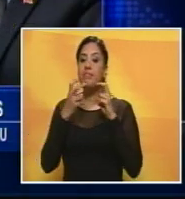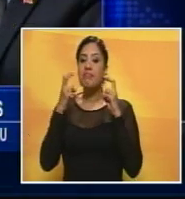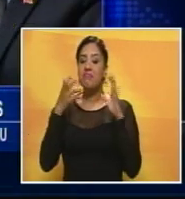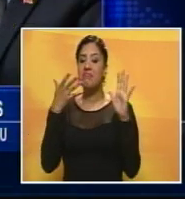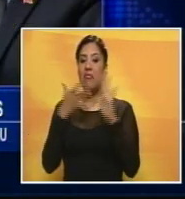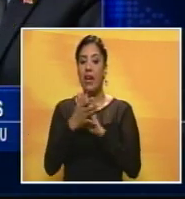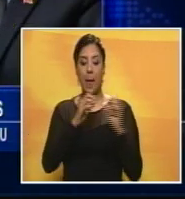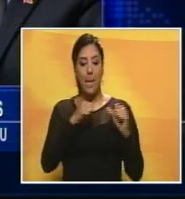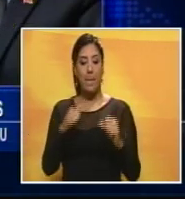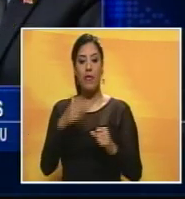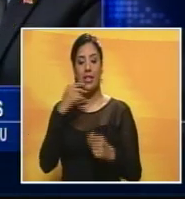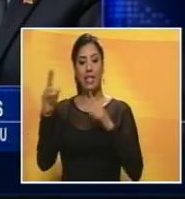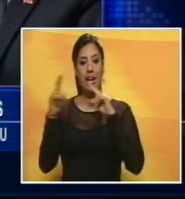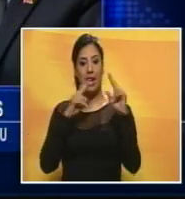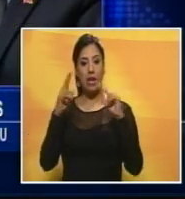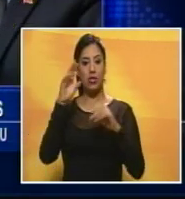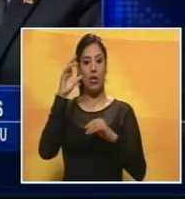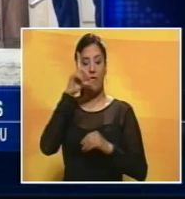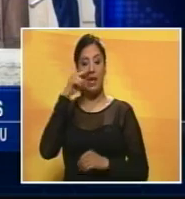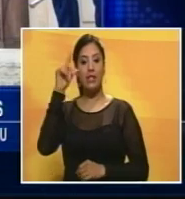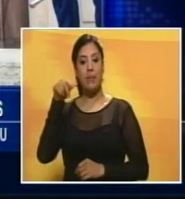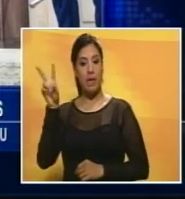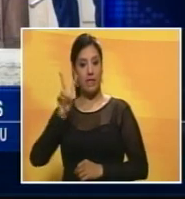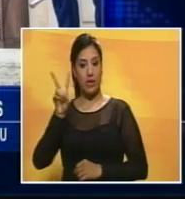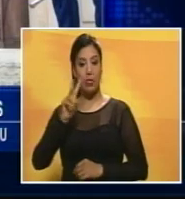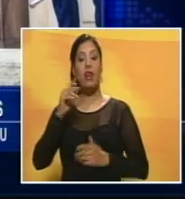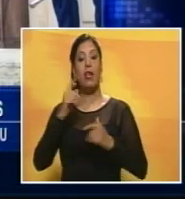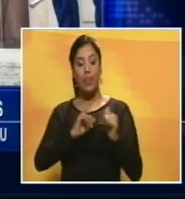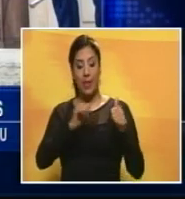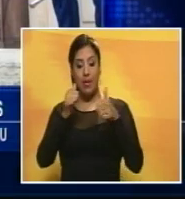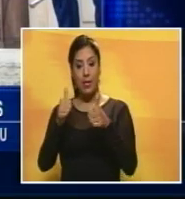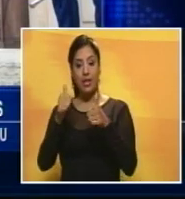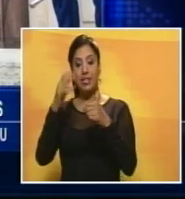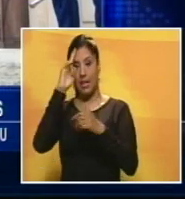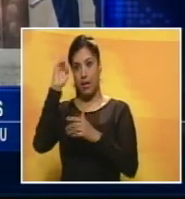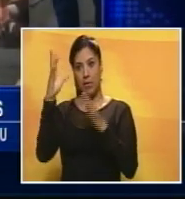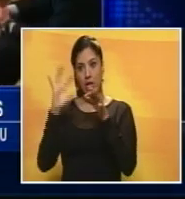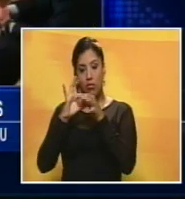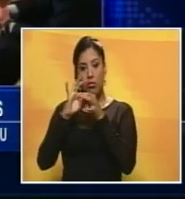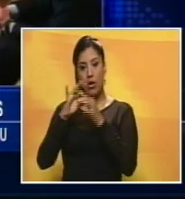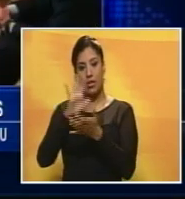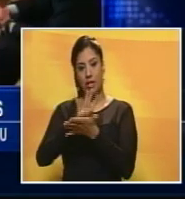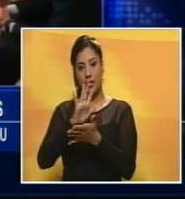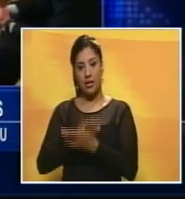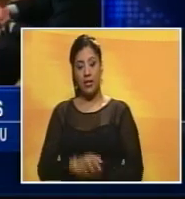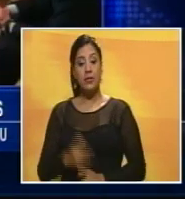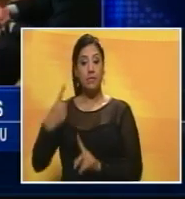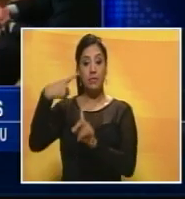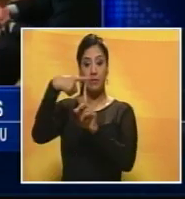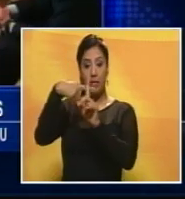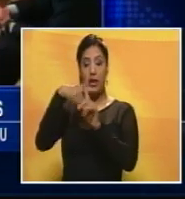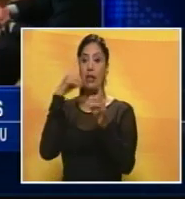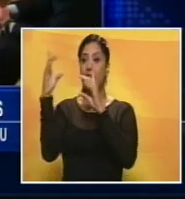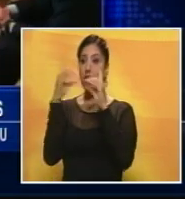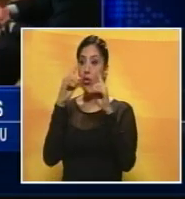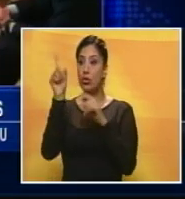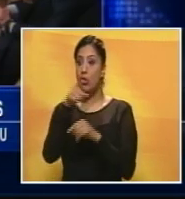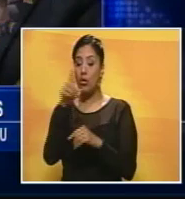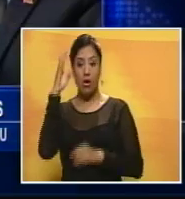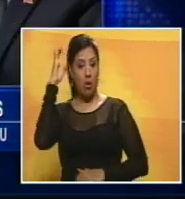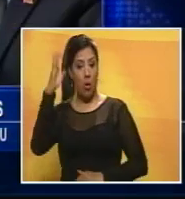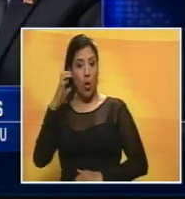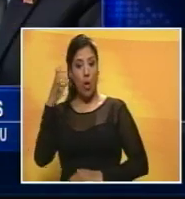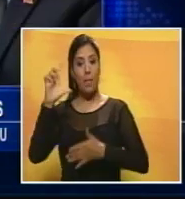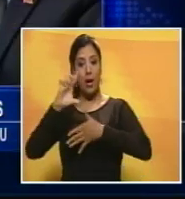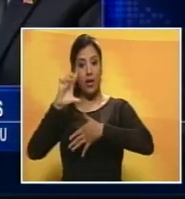temas para fortalecer las relaciones entre Francia y Venezuela y a partir del respeto mutuo y de la soberanía, además de discutir sobre la actualidad de Europa